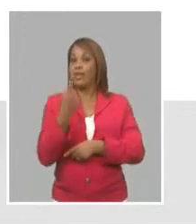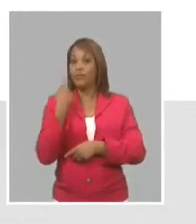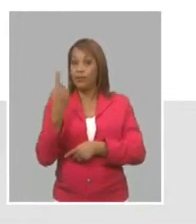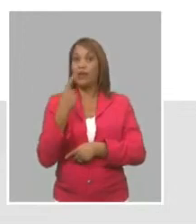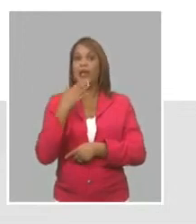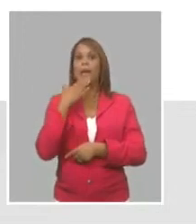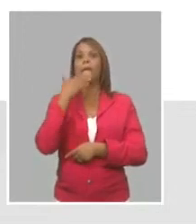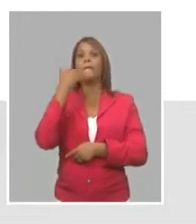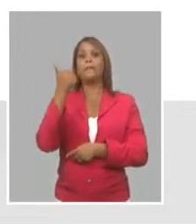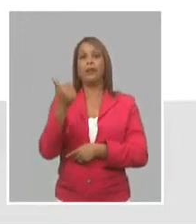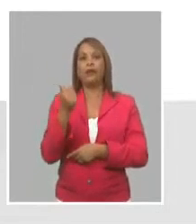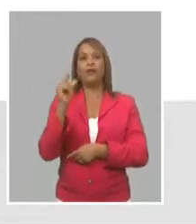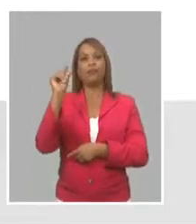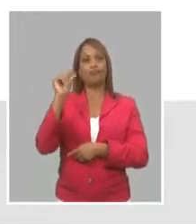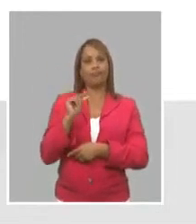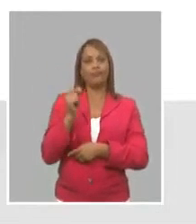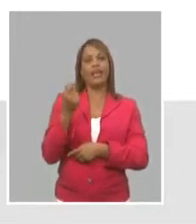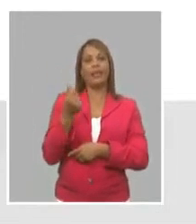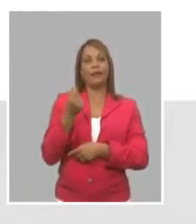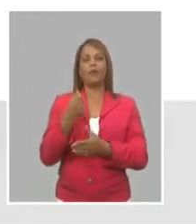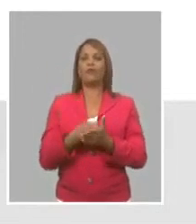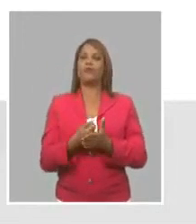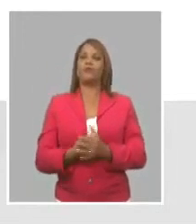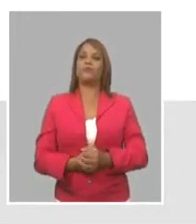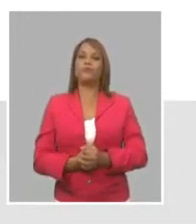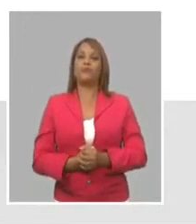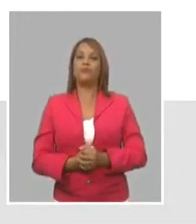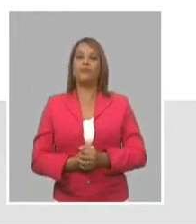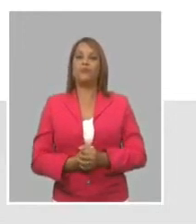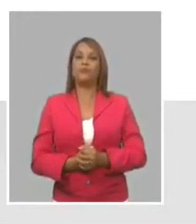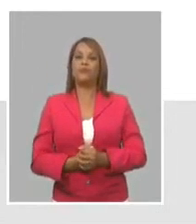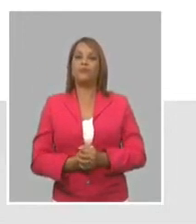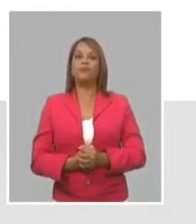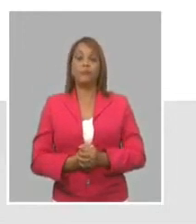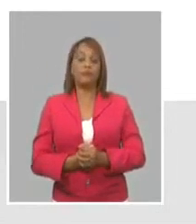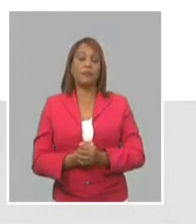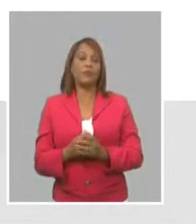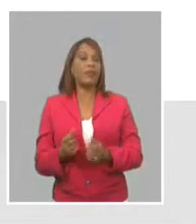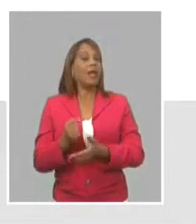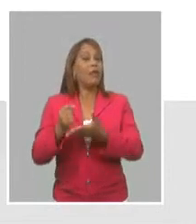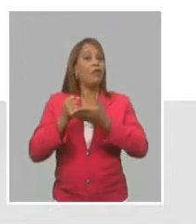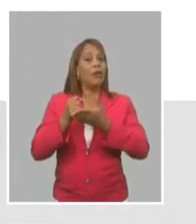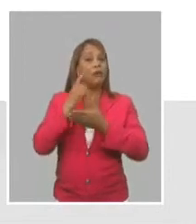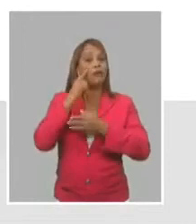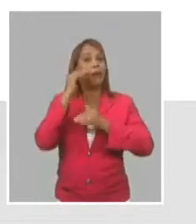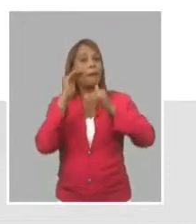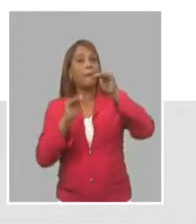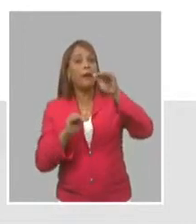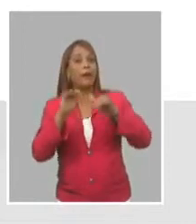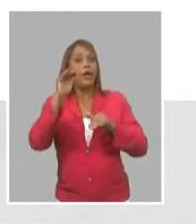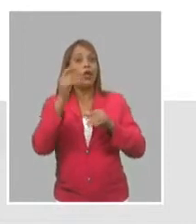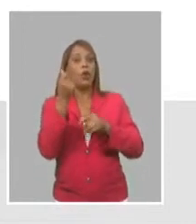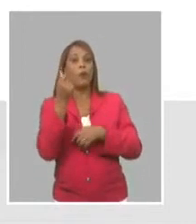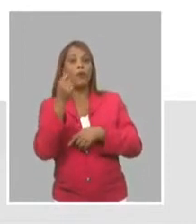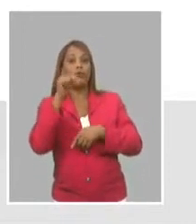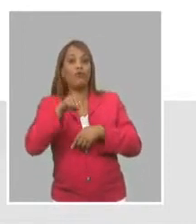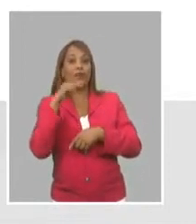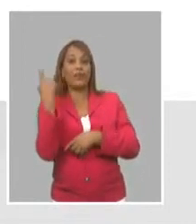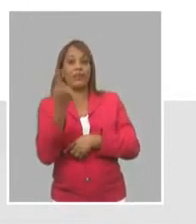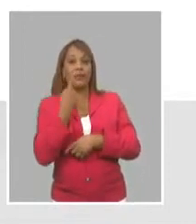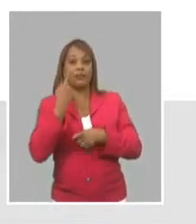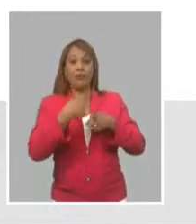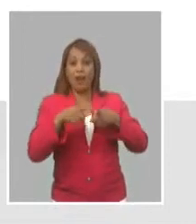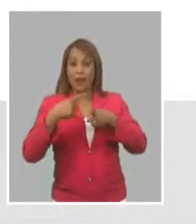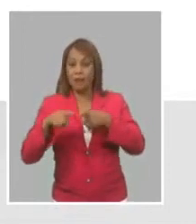grande es la reducción de los costos. Porque tú estás encareciendo a partir de la devaluación los productos